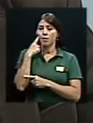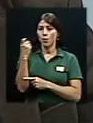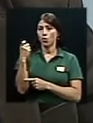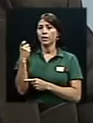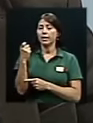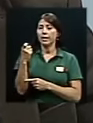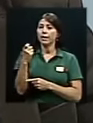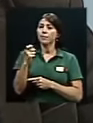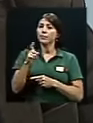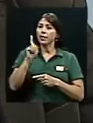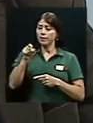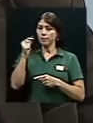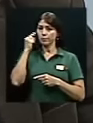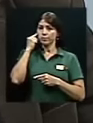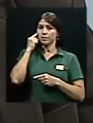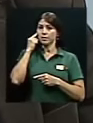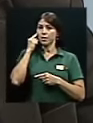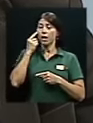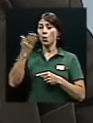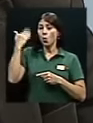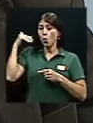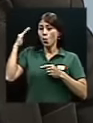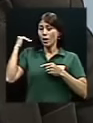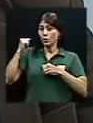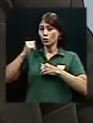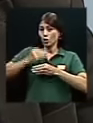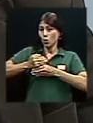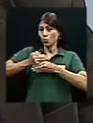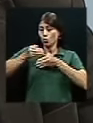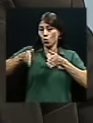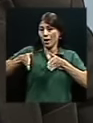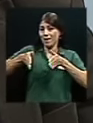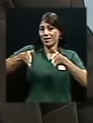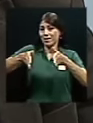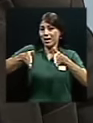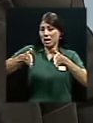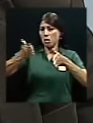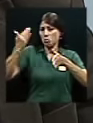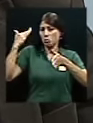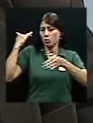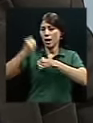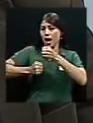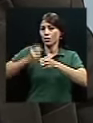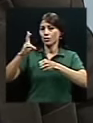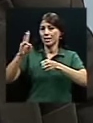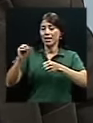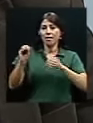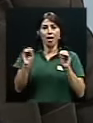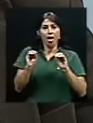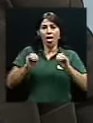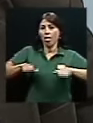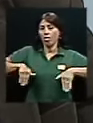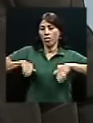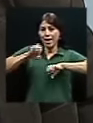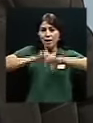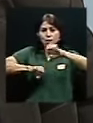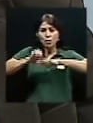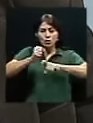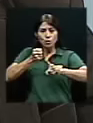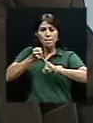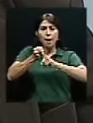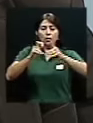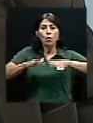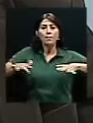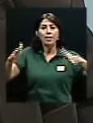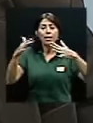del conocimiento de que la carretera cuando se construyó allá en los años 70 no hizo una evaluación de impacto ambiental completa. Entonces